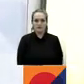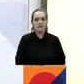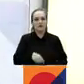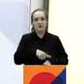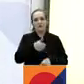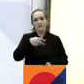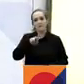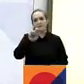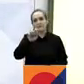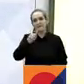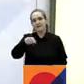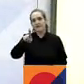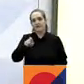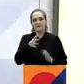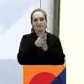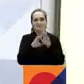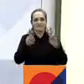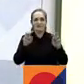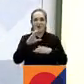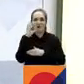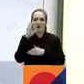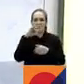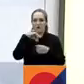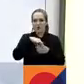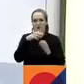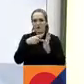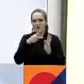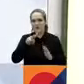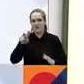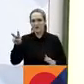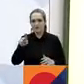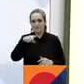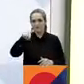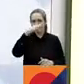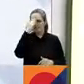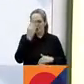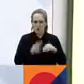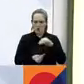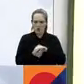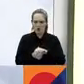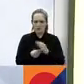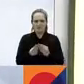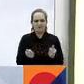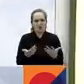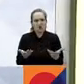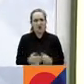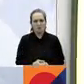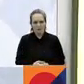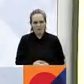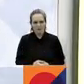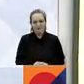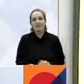...12:16, esto es Colombia, mi elección 2022... propuestas para frenar la corrupción, nuevas adhesiones a campañas y reuniones con